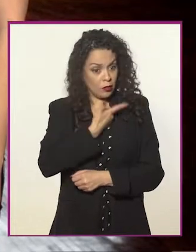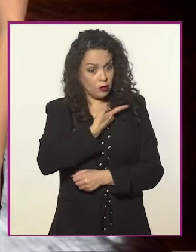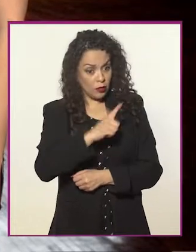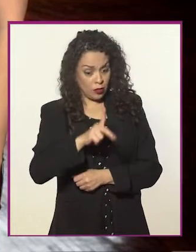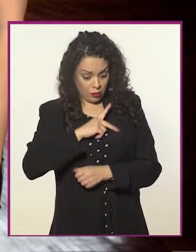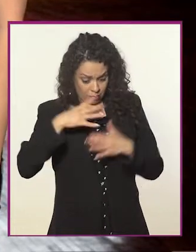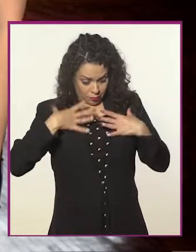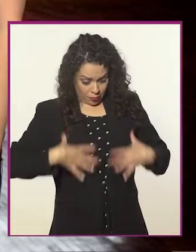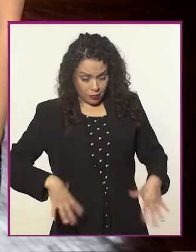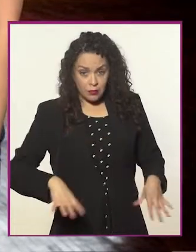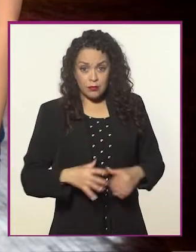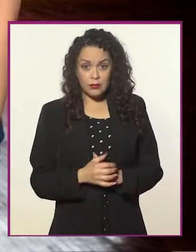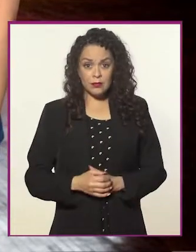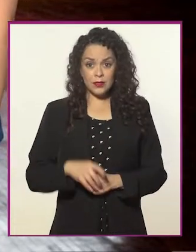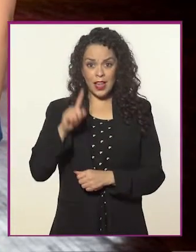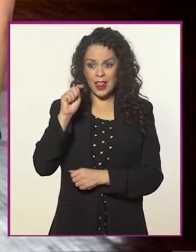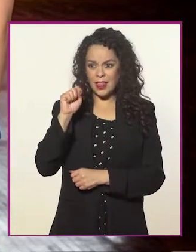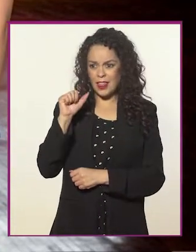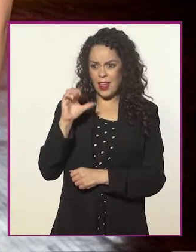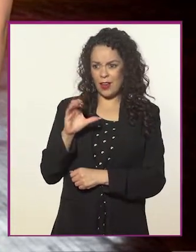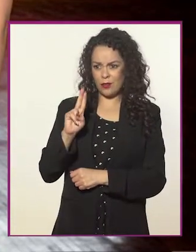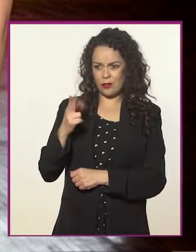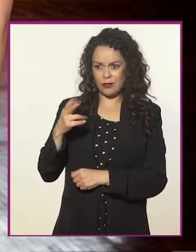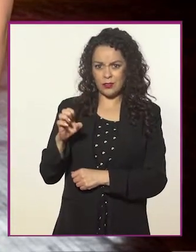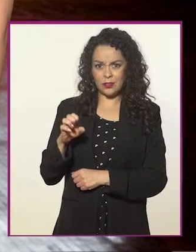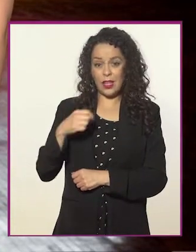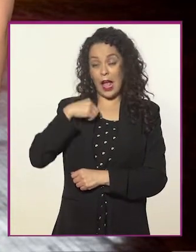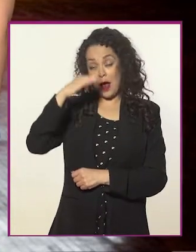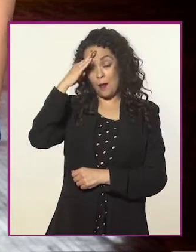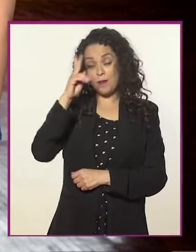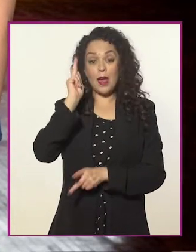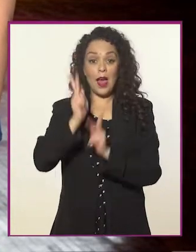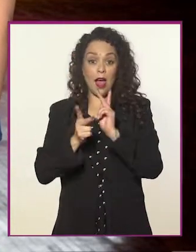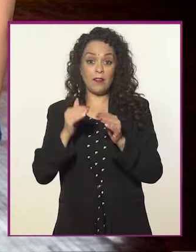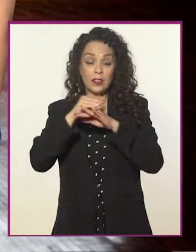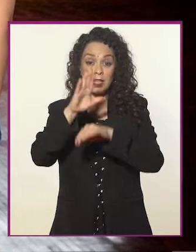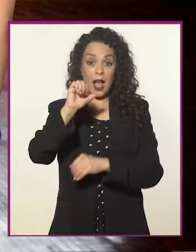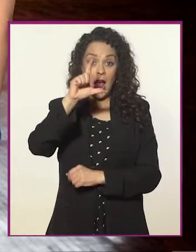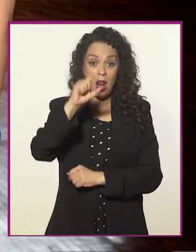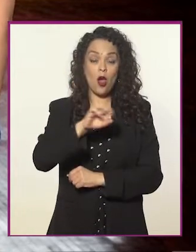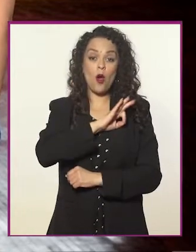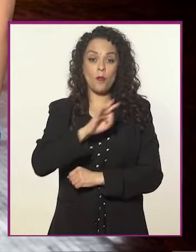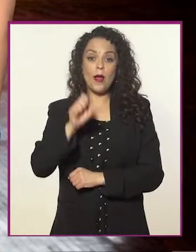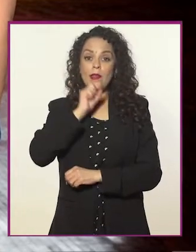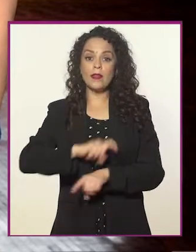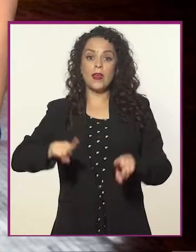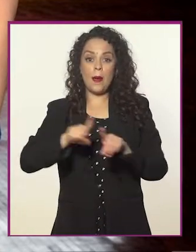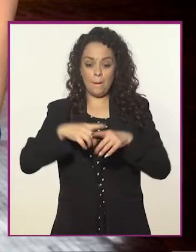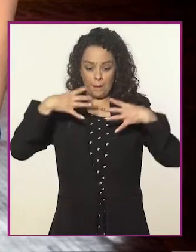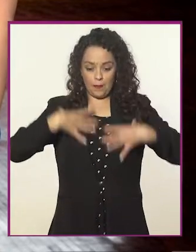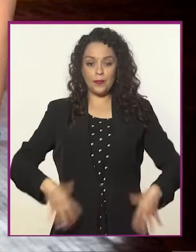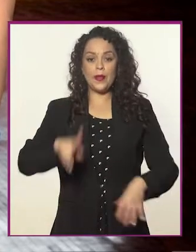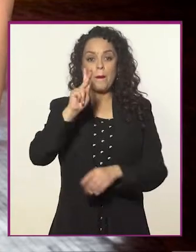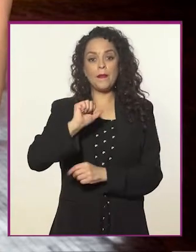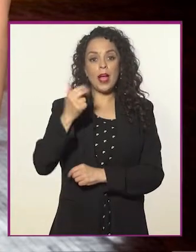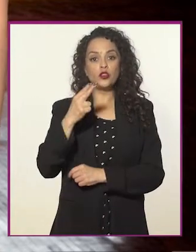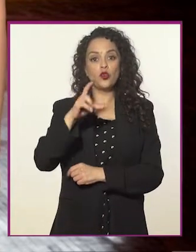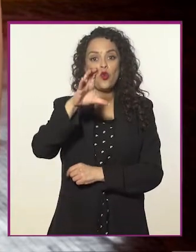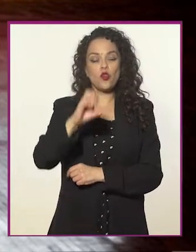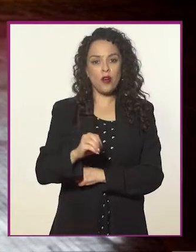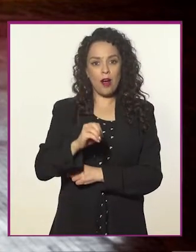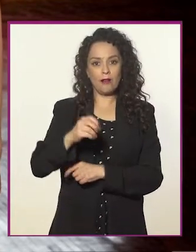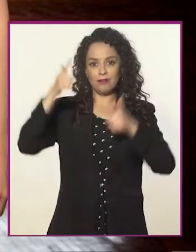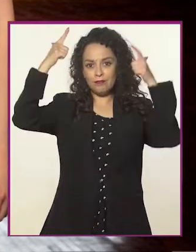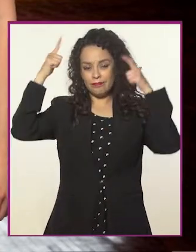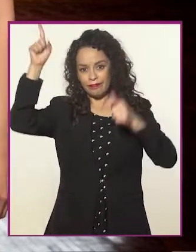mi tacuche? ¿Tacuche? Pensé que si vamos a hablar de caló, también podemos incluir a los pachucos. Fue